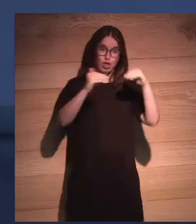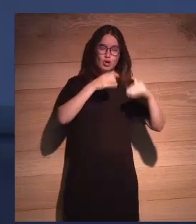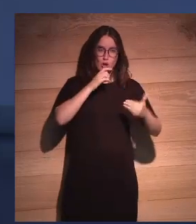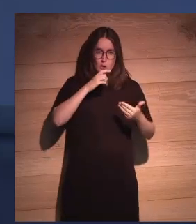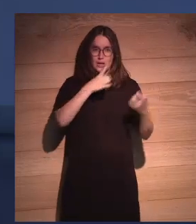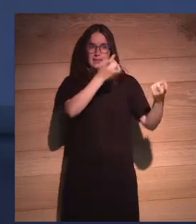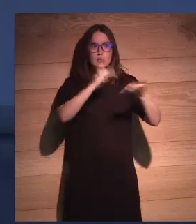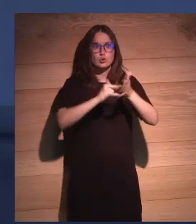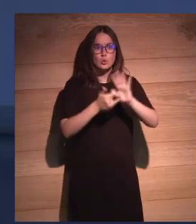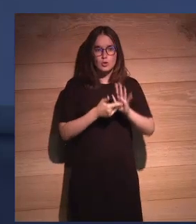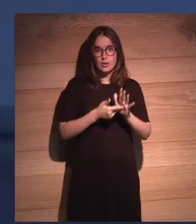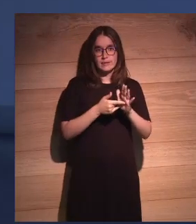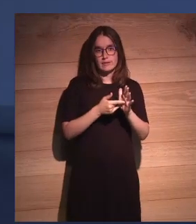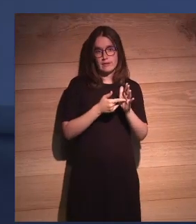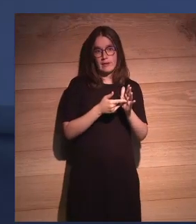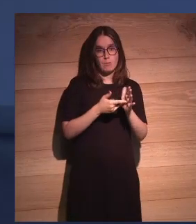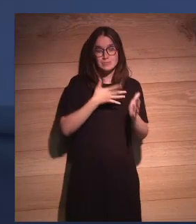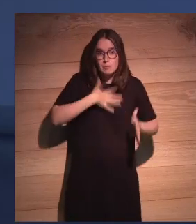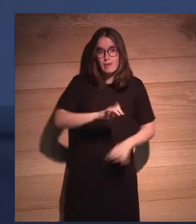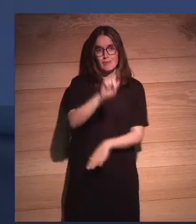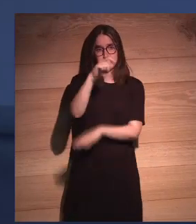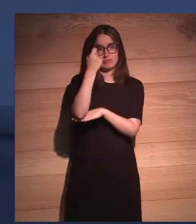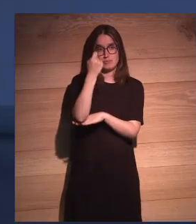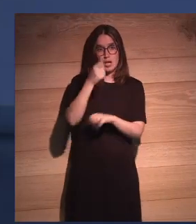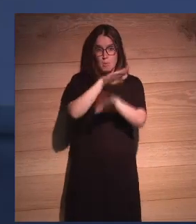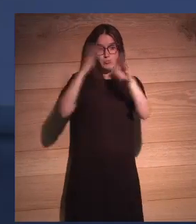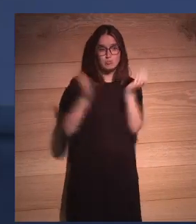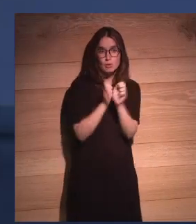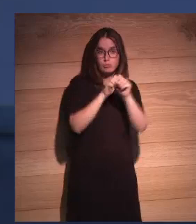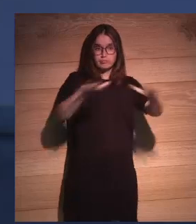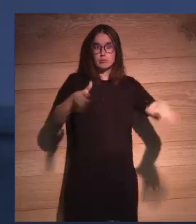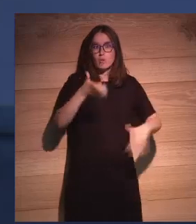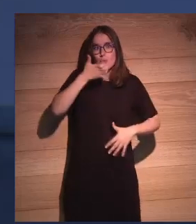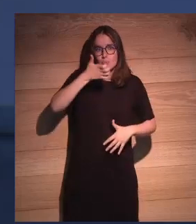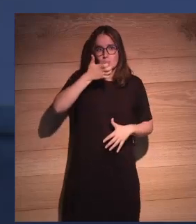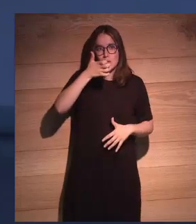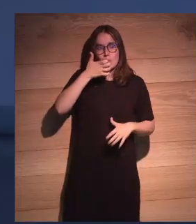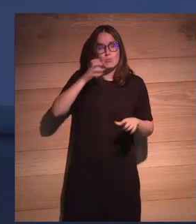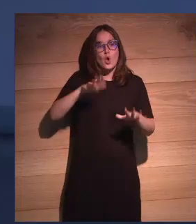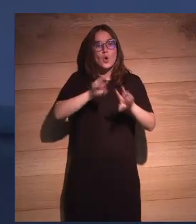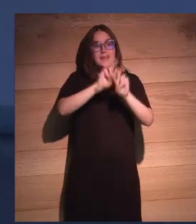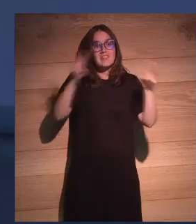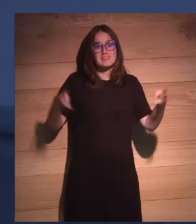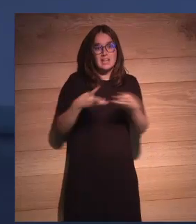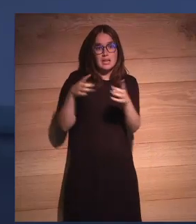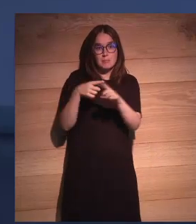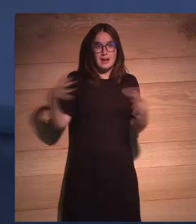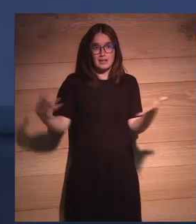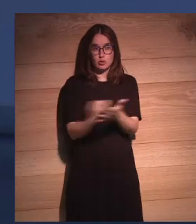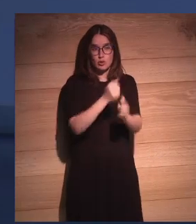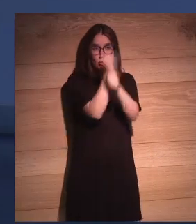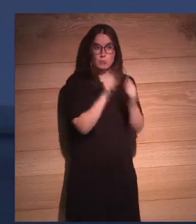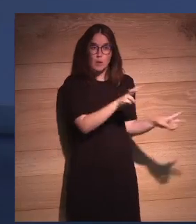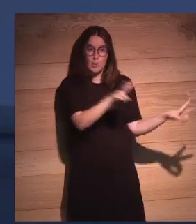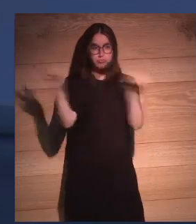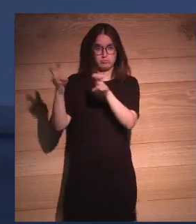que sean escalables, que se puedan llevar a cualquier parte, como por ejemplo un Internet para todos. Es un modelo innovador